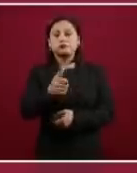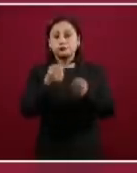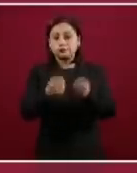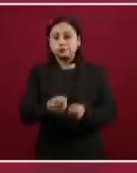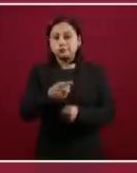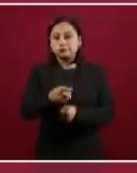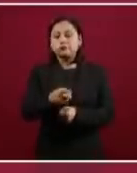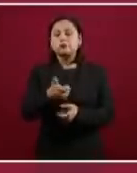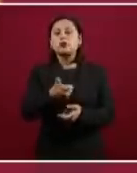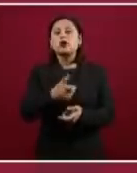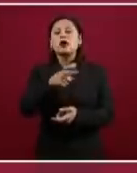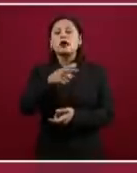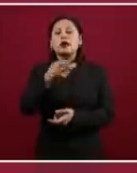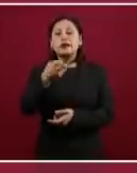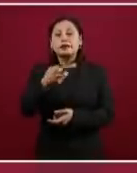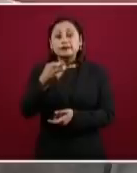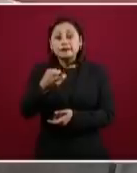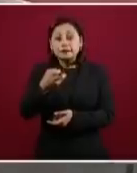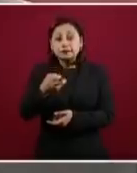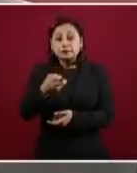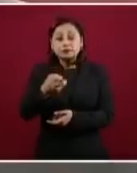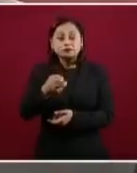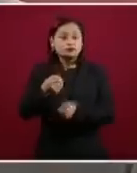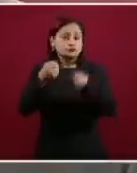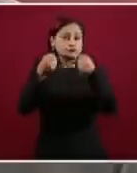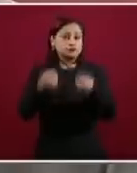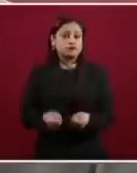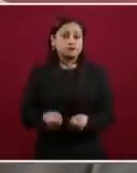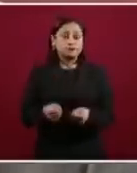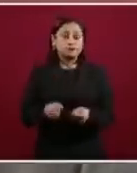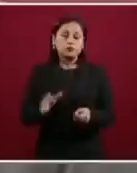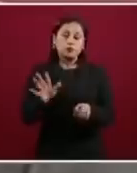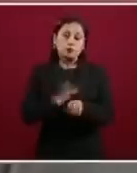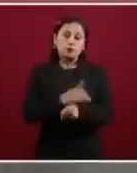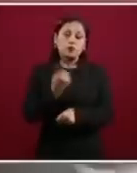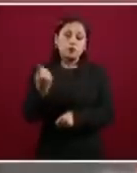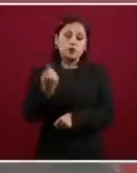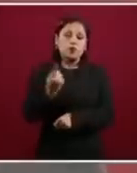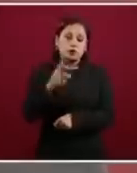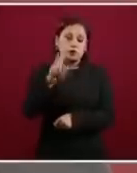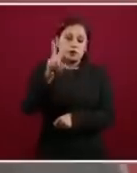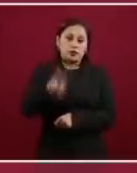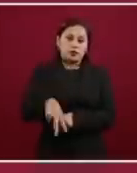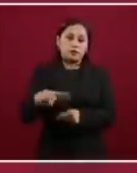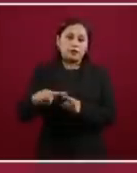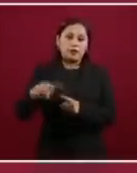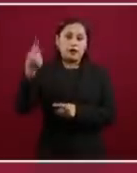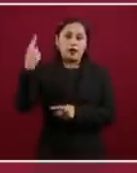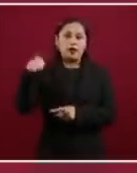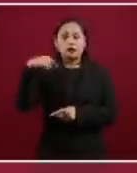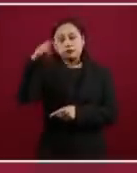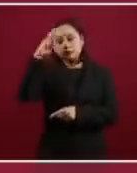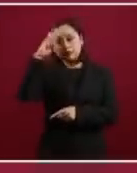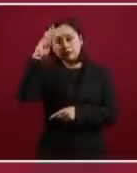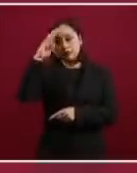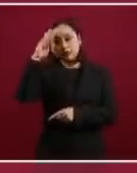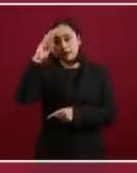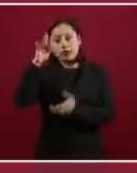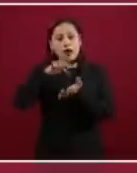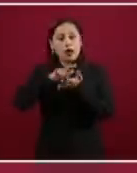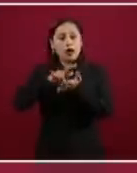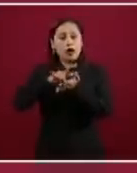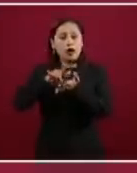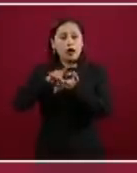porque en todo esto también hay mucha hipocresía. El subsidio siguió, pero para los de